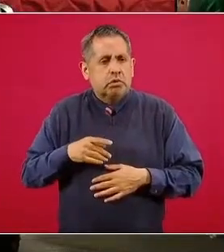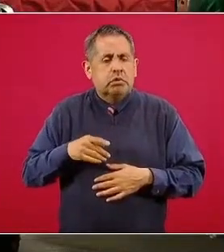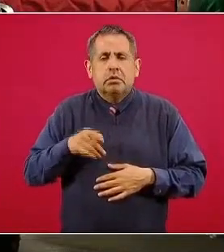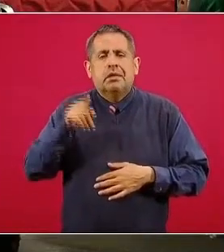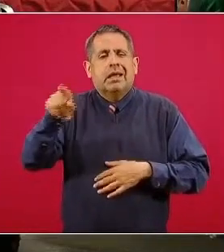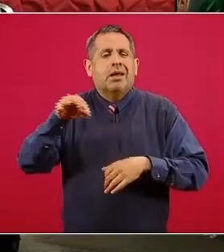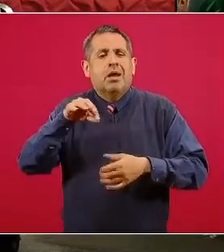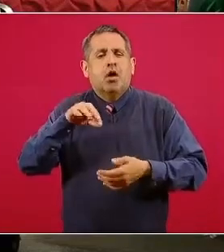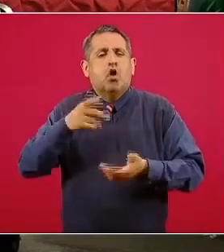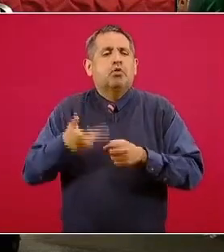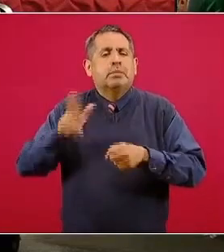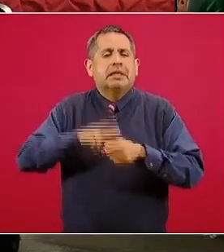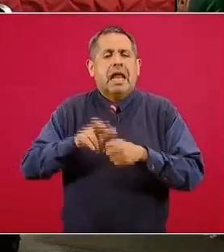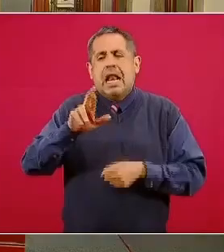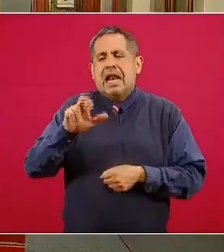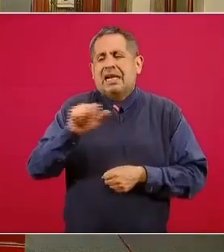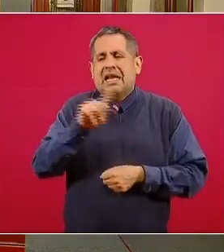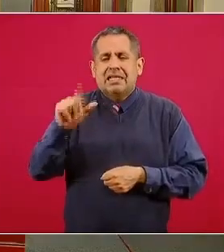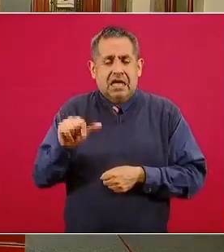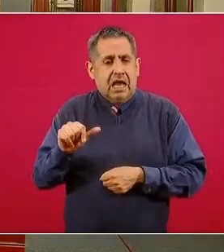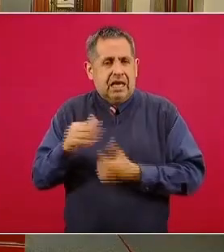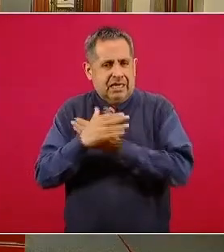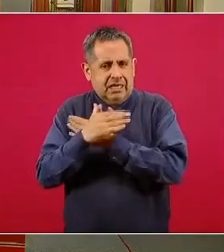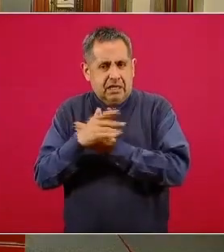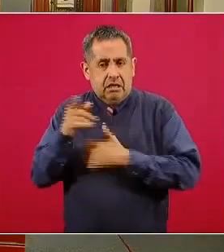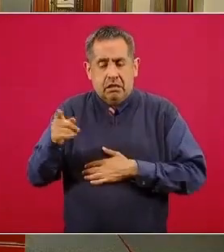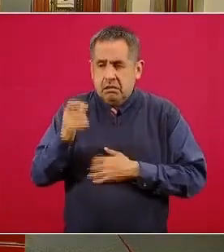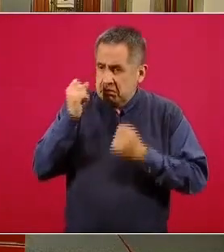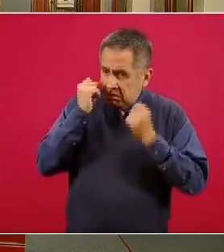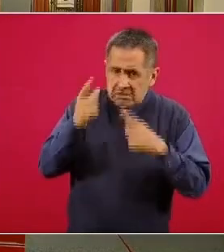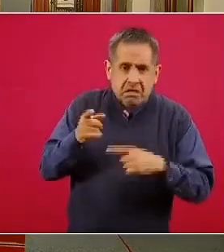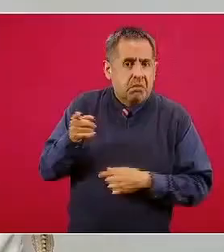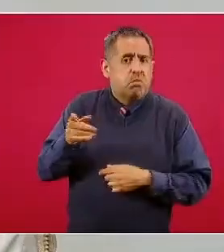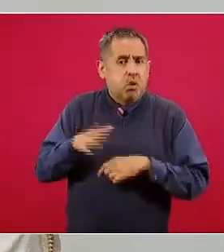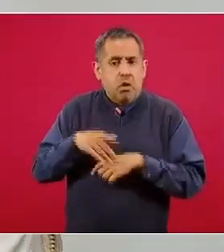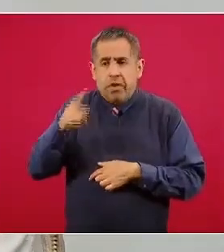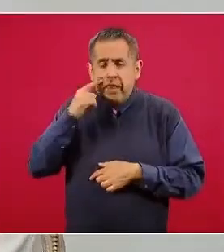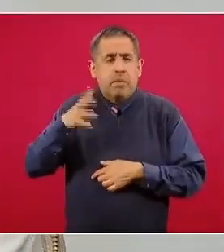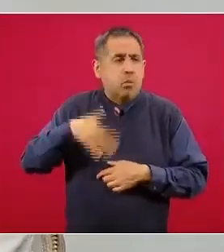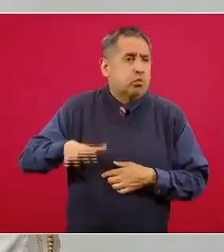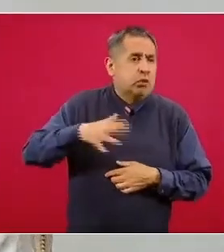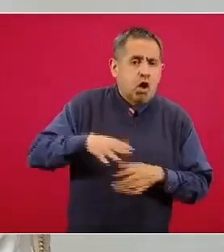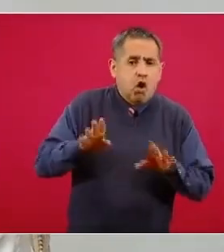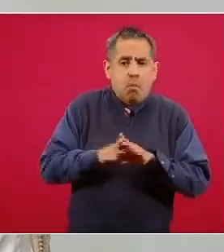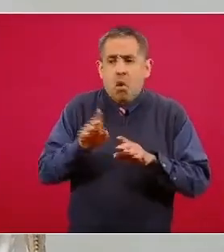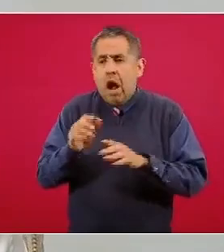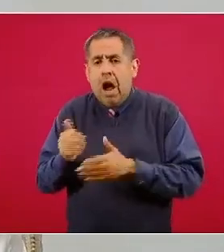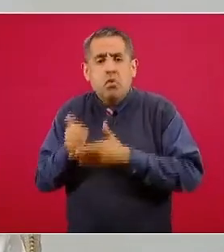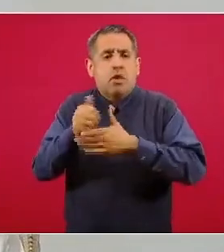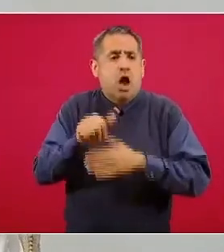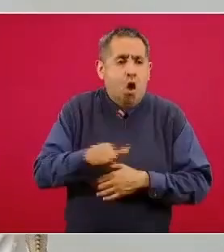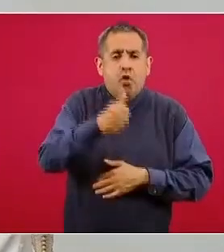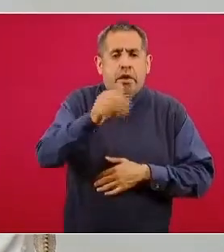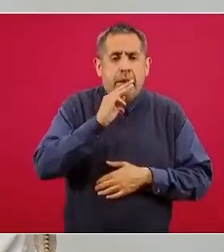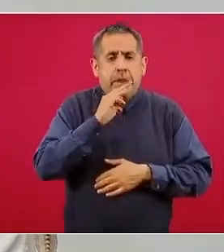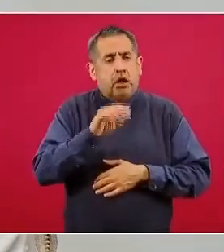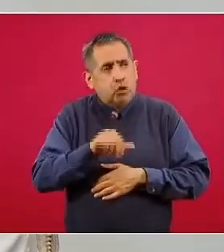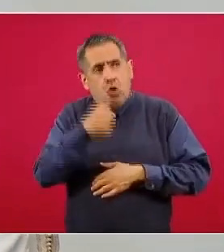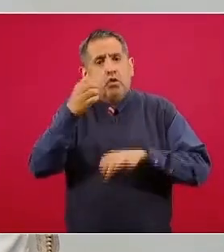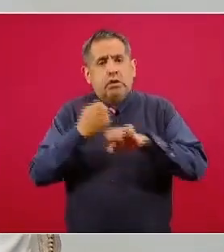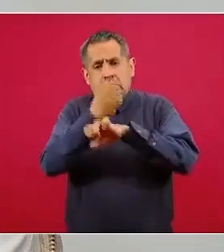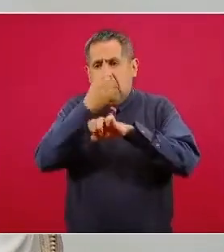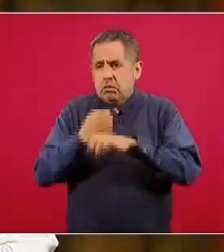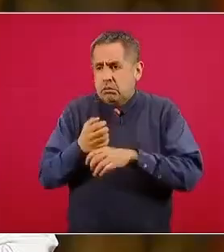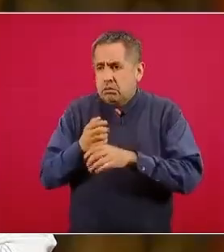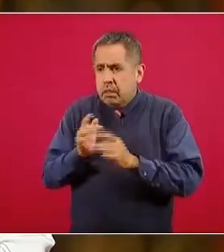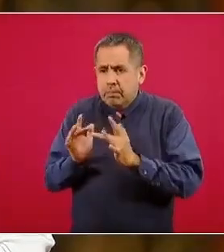raza, son de verdad admirables porque están también buscando cómo ayudar a otras mamás, incluso de otros estados. Y así